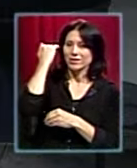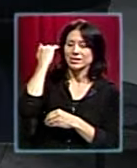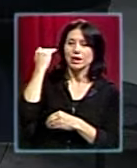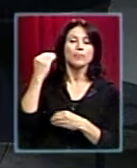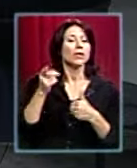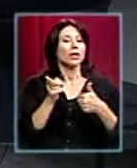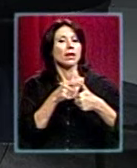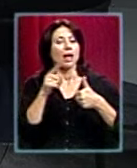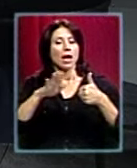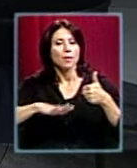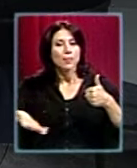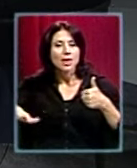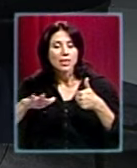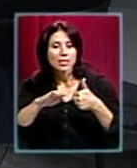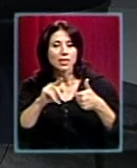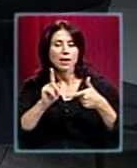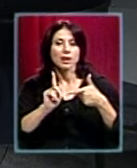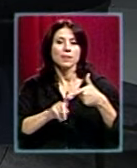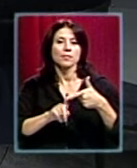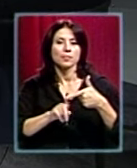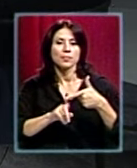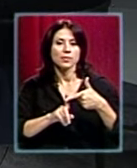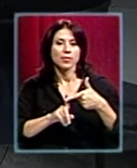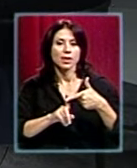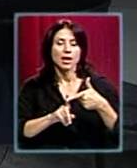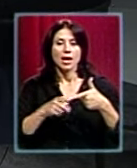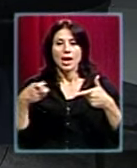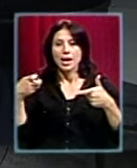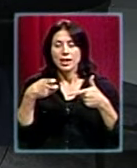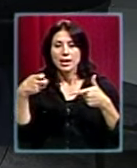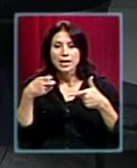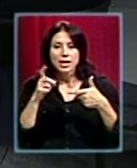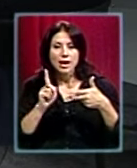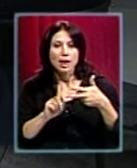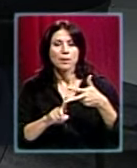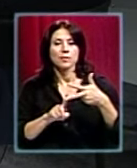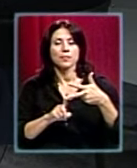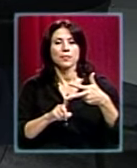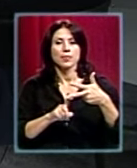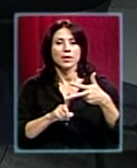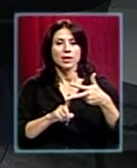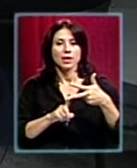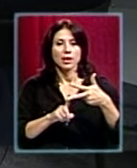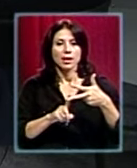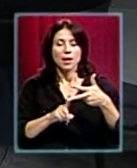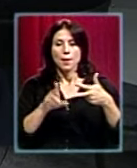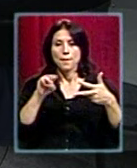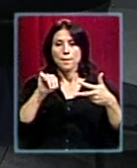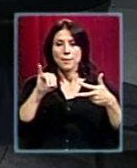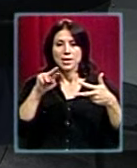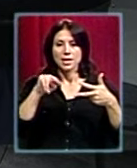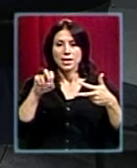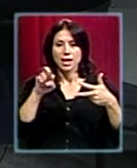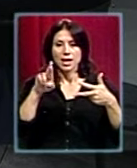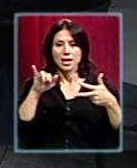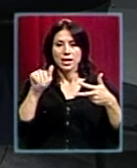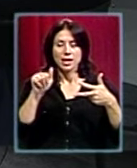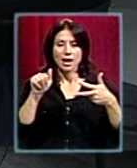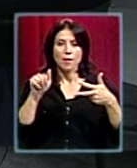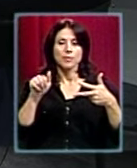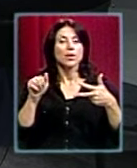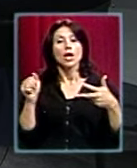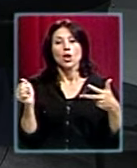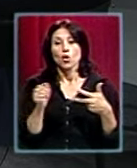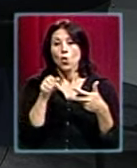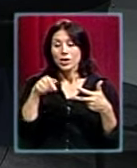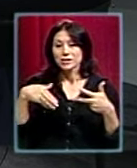sector ambiente, en el sector energía, en el sector de minería, y con este nuevo gobierno